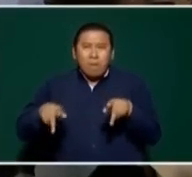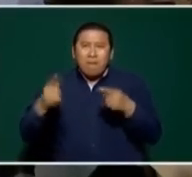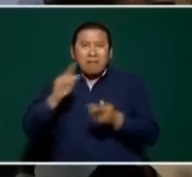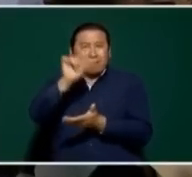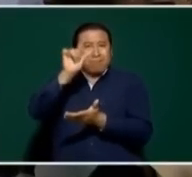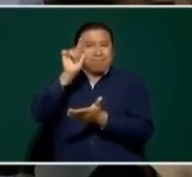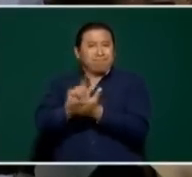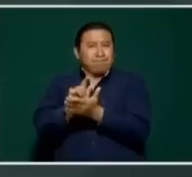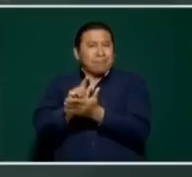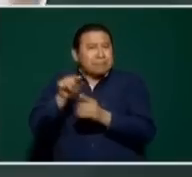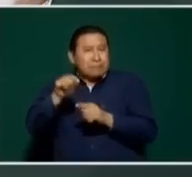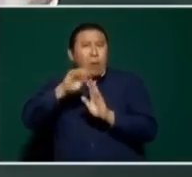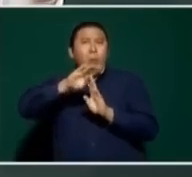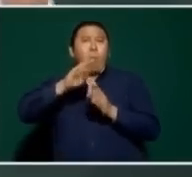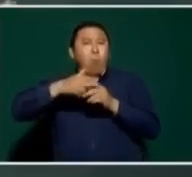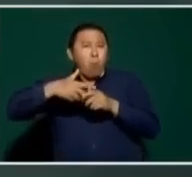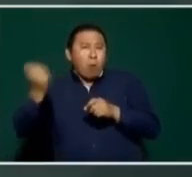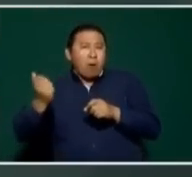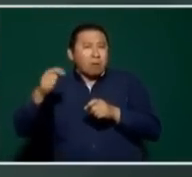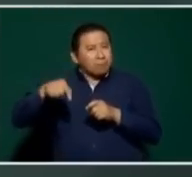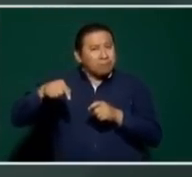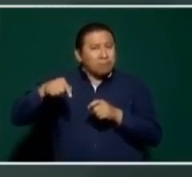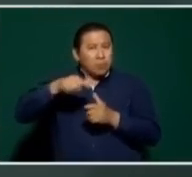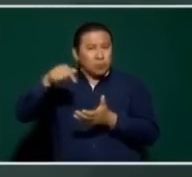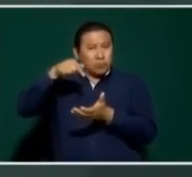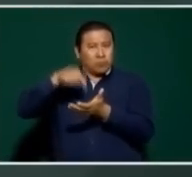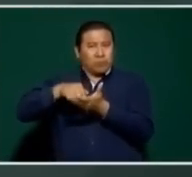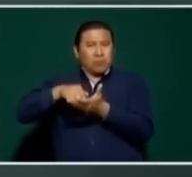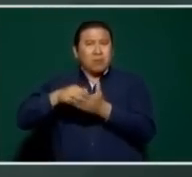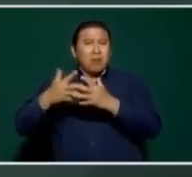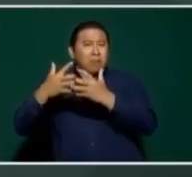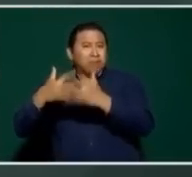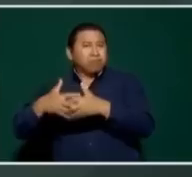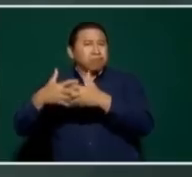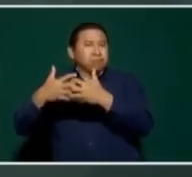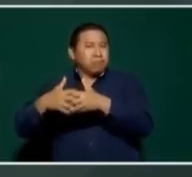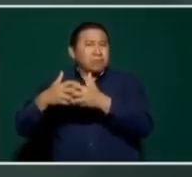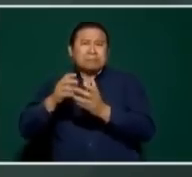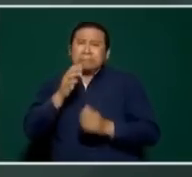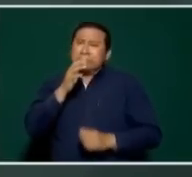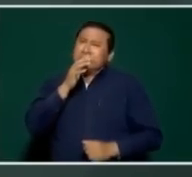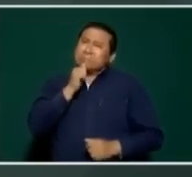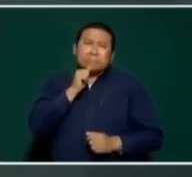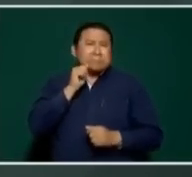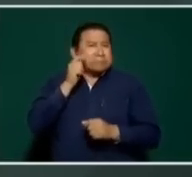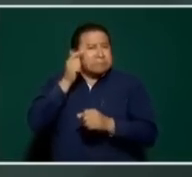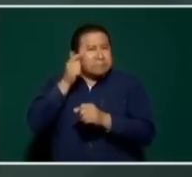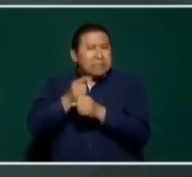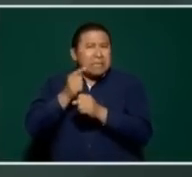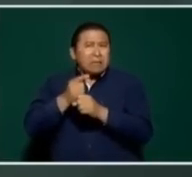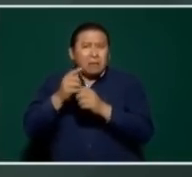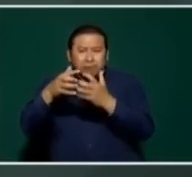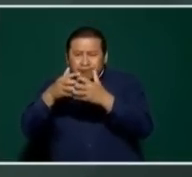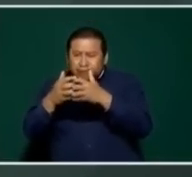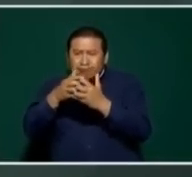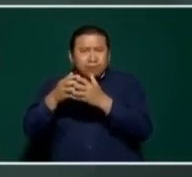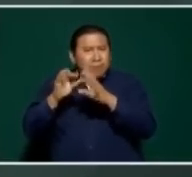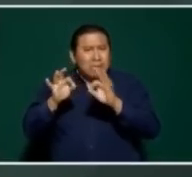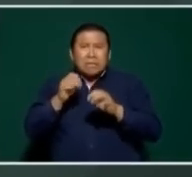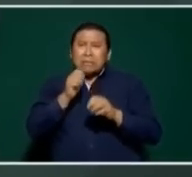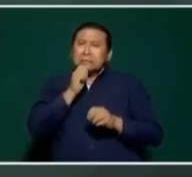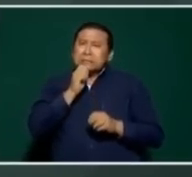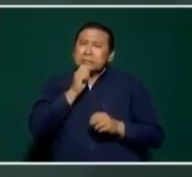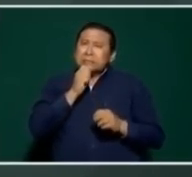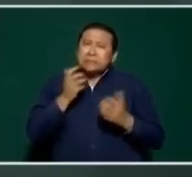litros estaba por fuera de las bombas. No pudimos encontrar el transmisor, pero al no